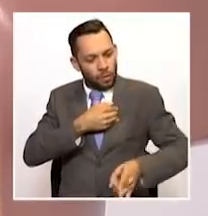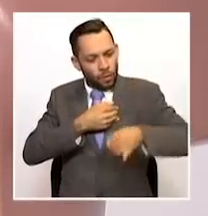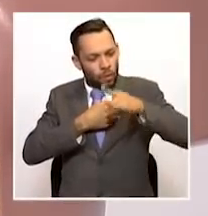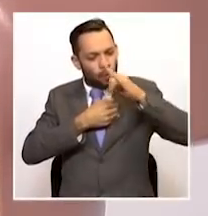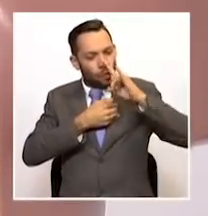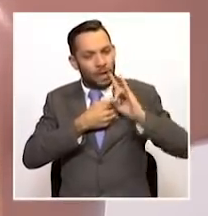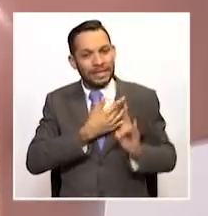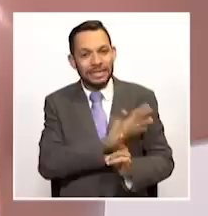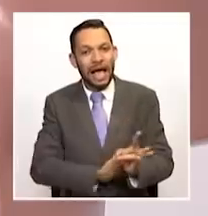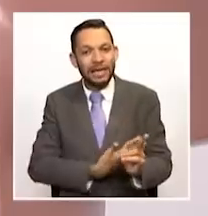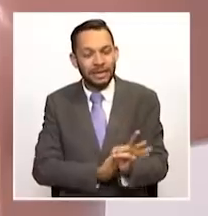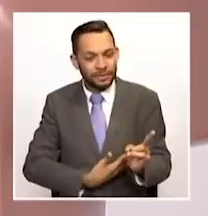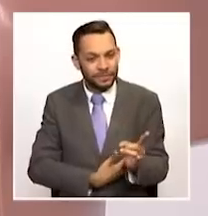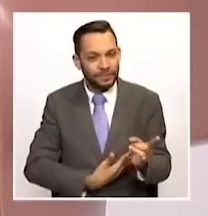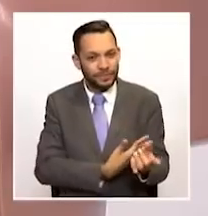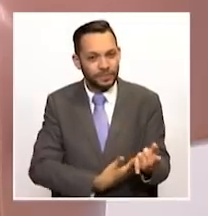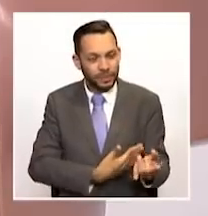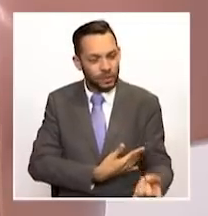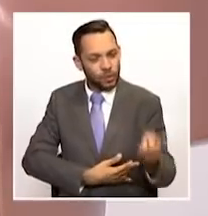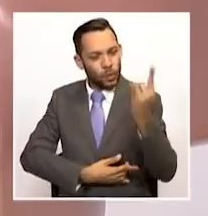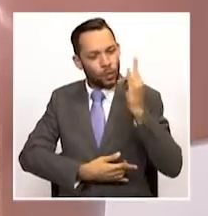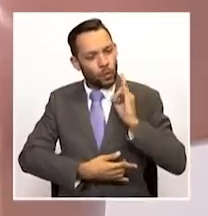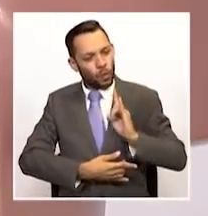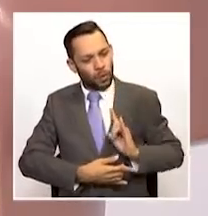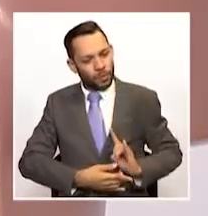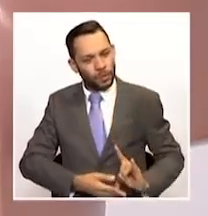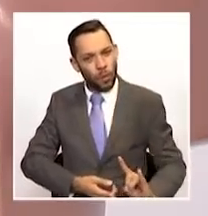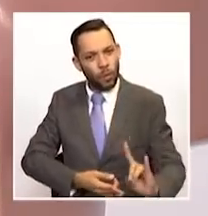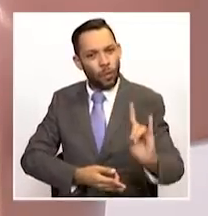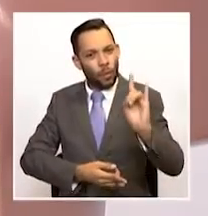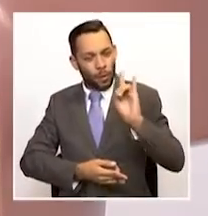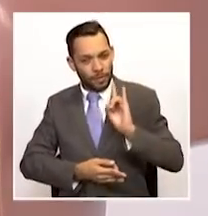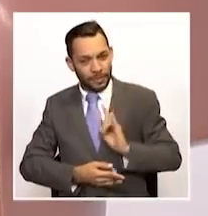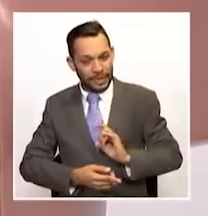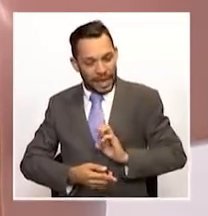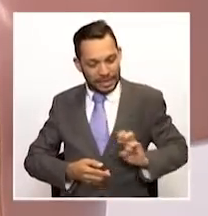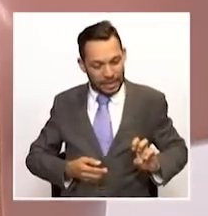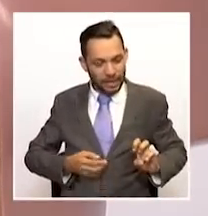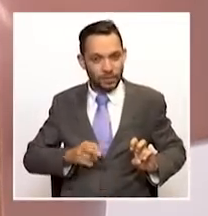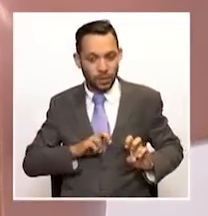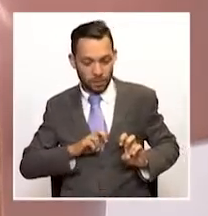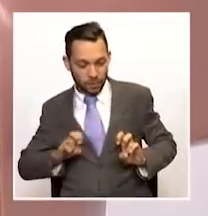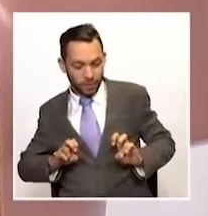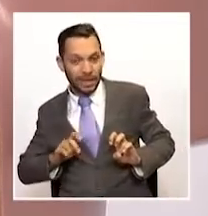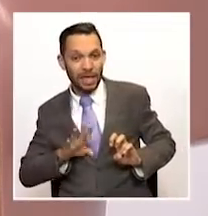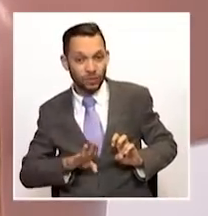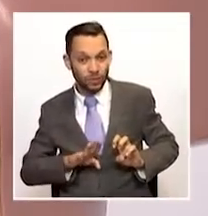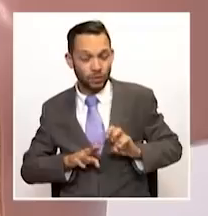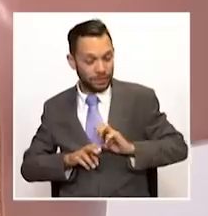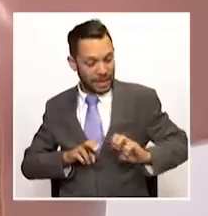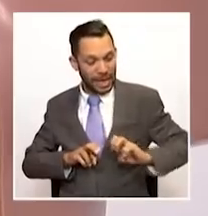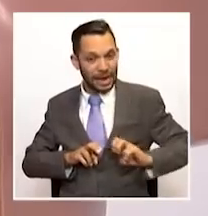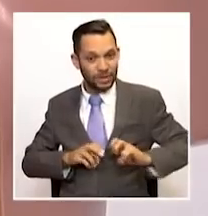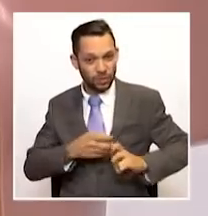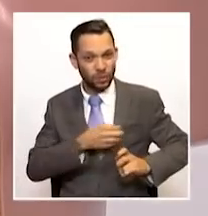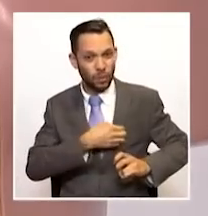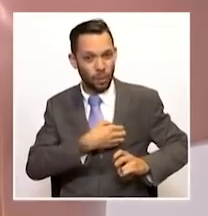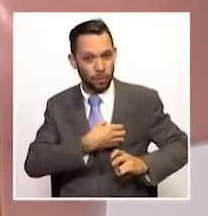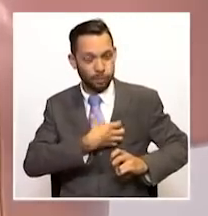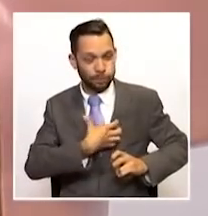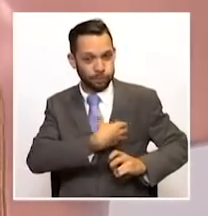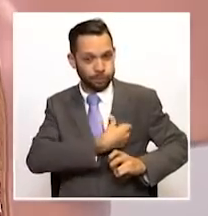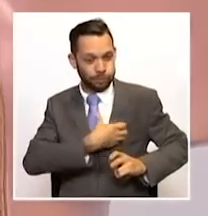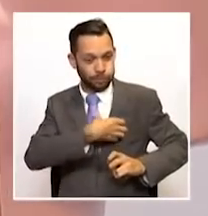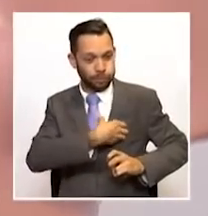éstas llegan a la aurícula derecha de la aurícula derecha pasan al ventrículo derecho del ventrículo derecho entran